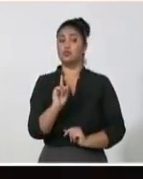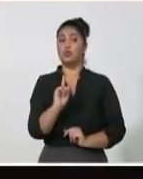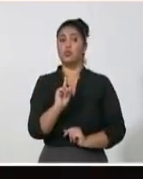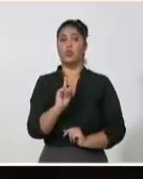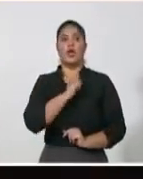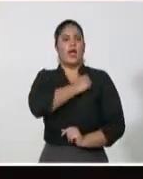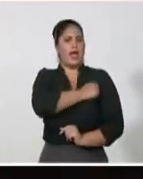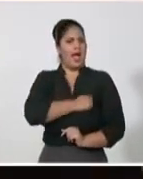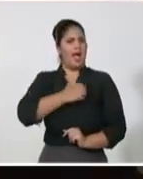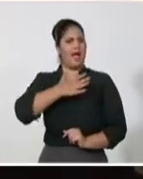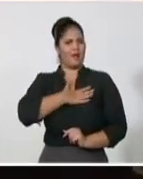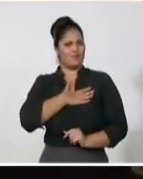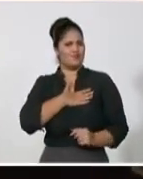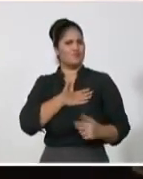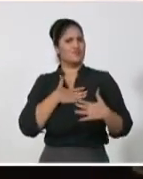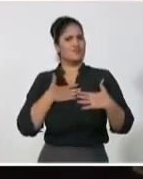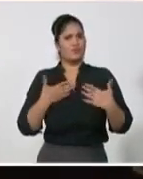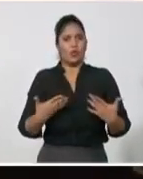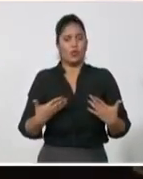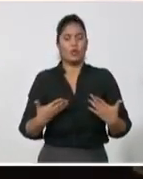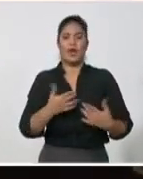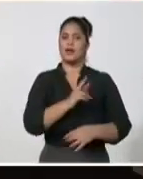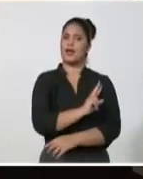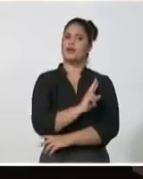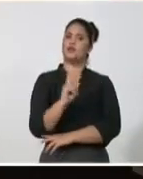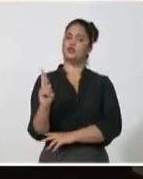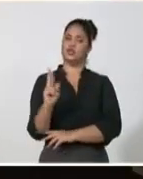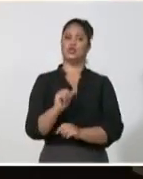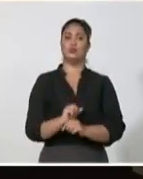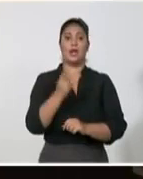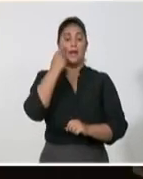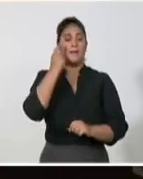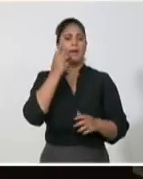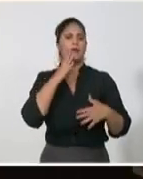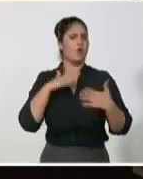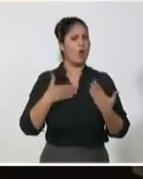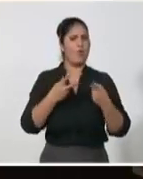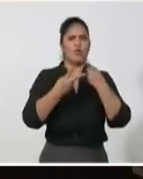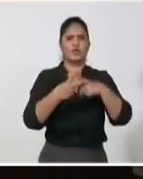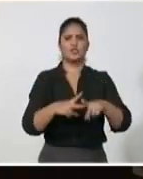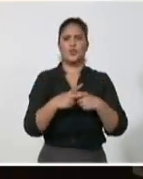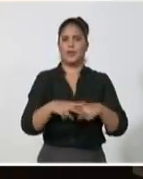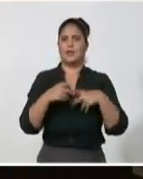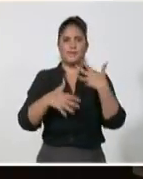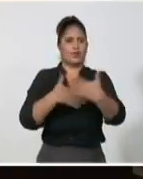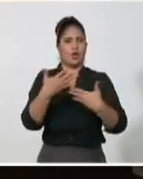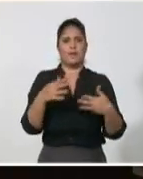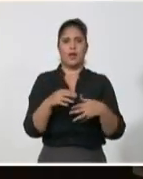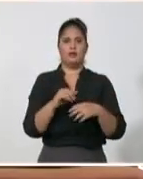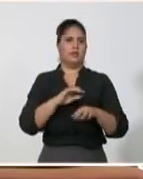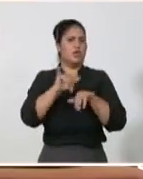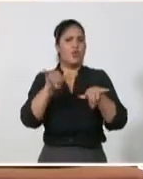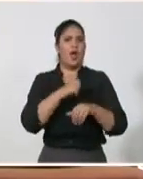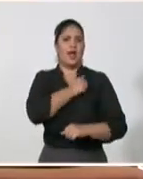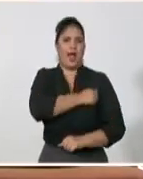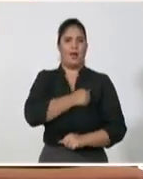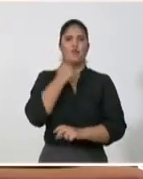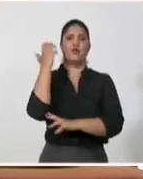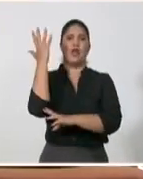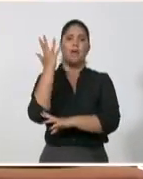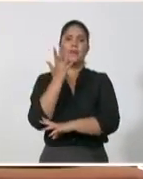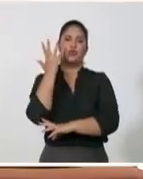enfoque político y un enfoque social de los problemas. Y yo diría más un enfoque medioambiental también, porque aquí estamos hablando de desarrollo sostenible.